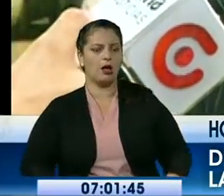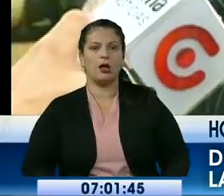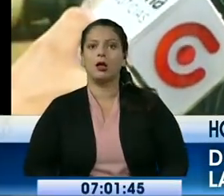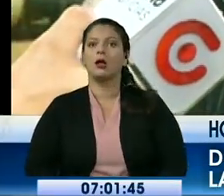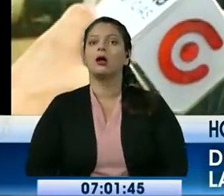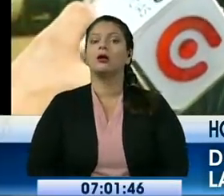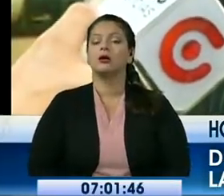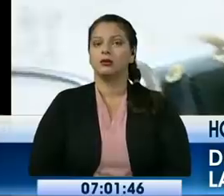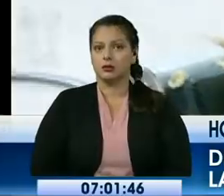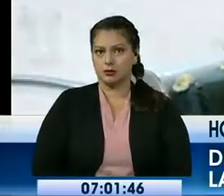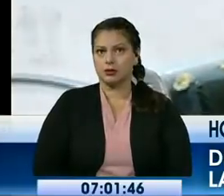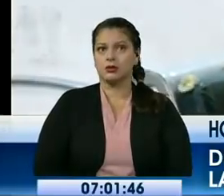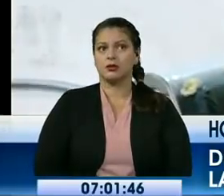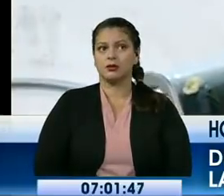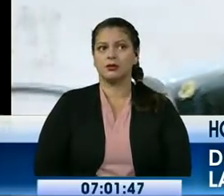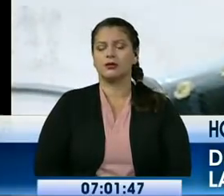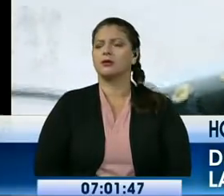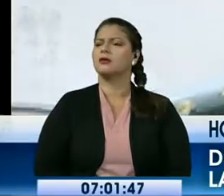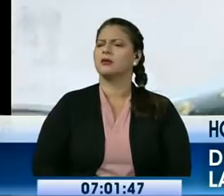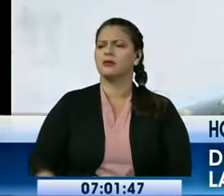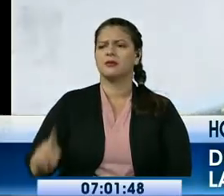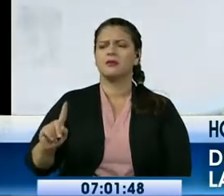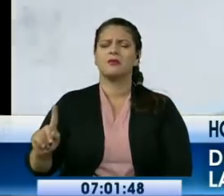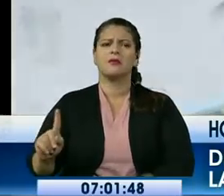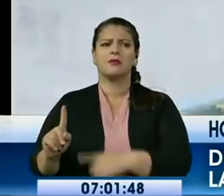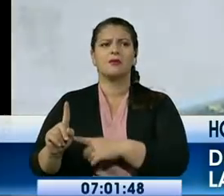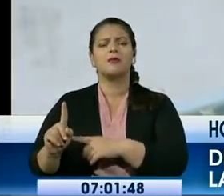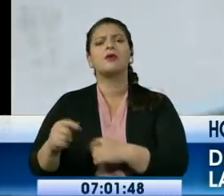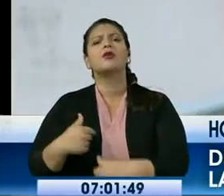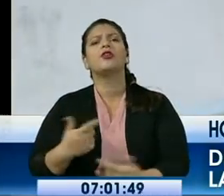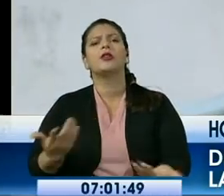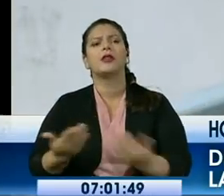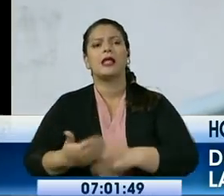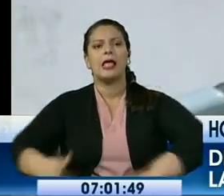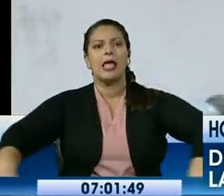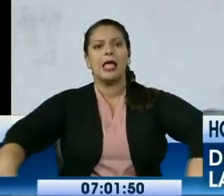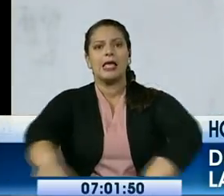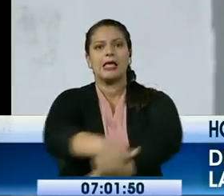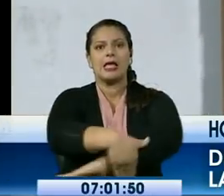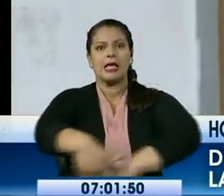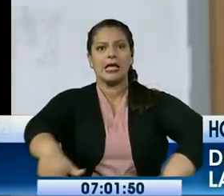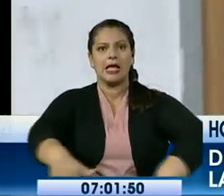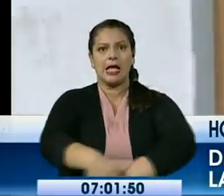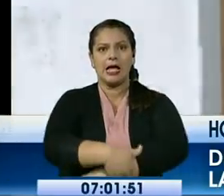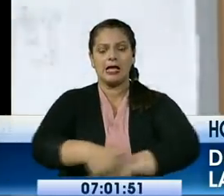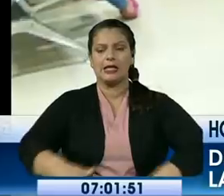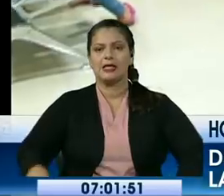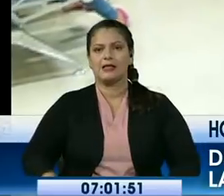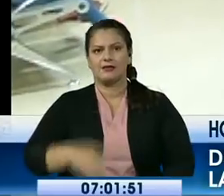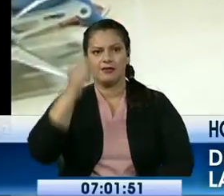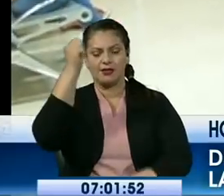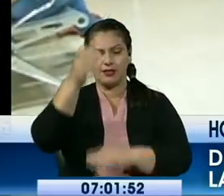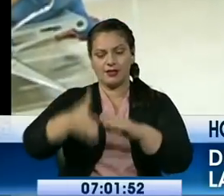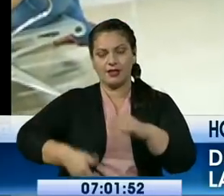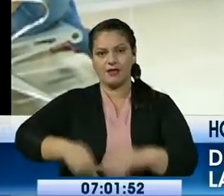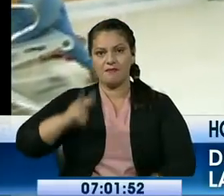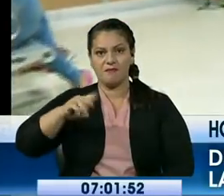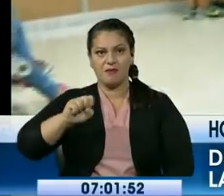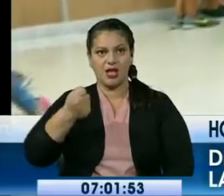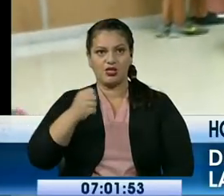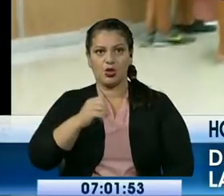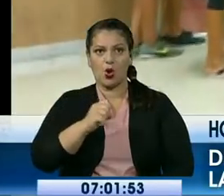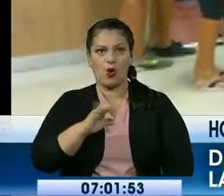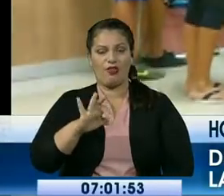José Mascote. Incluso acercando y me pateó en la puerta. Yo me fui pues, acelerando el carro. Luego de varias